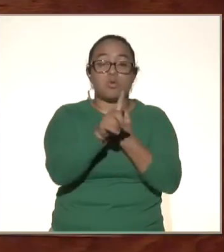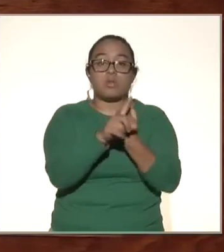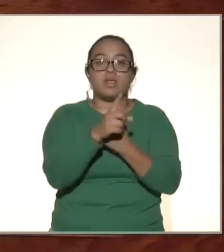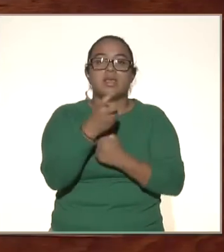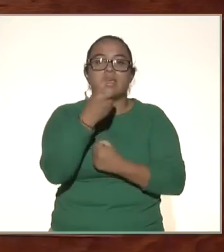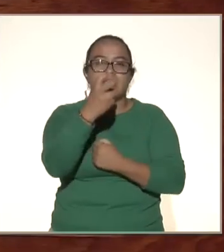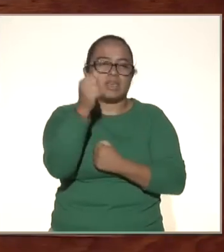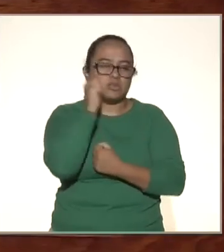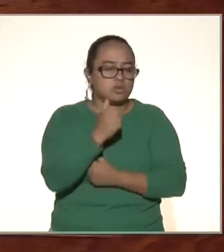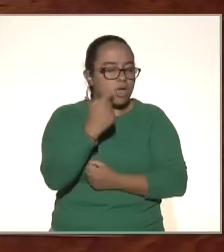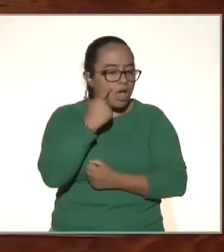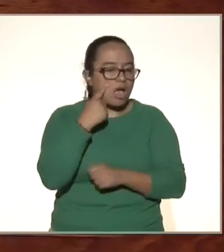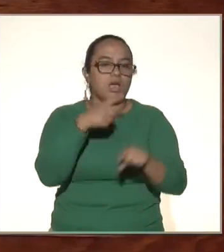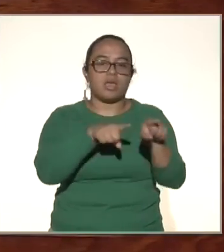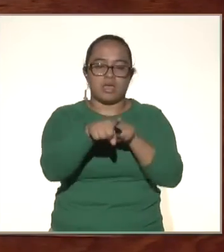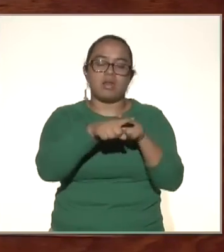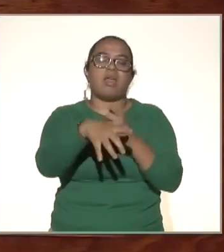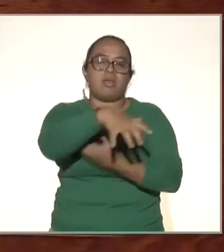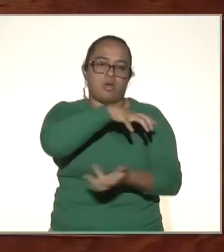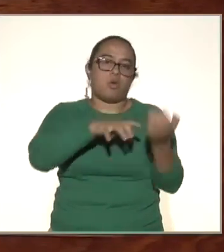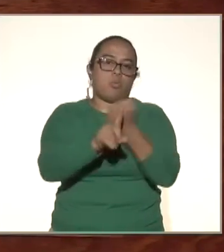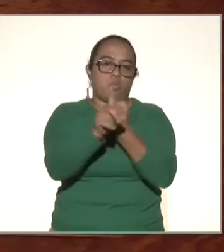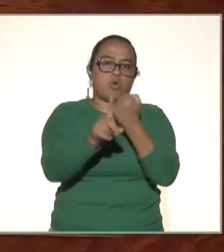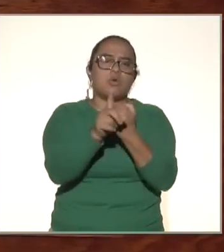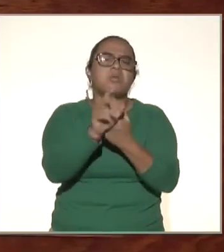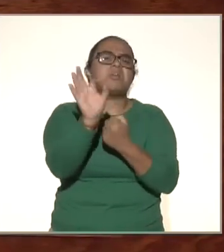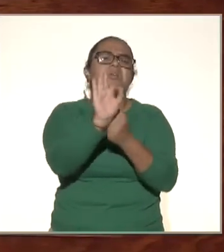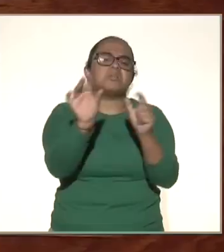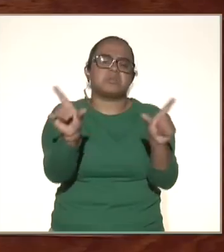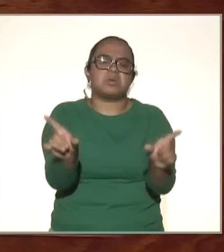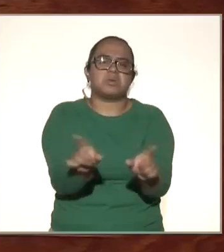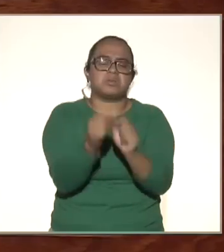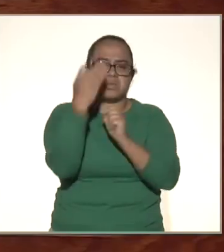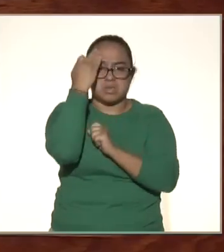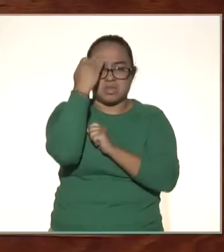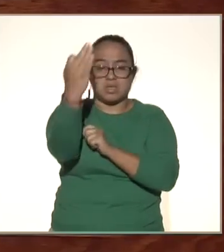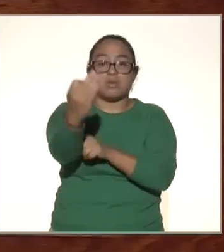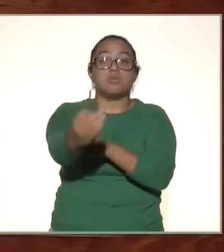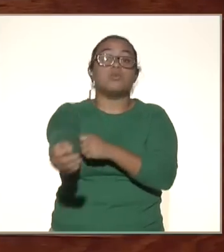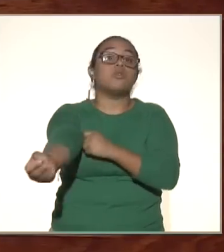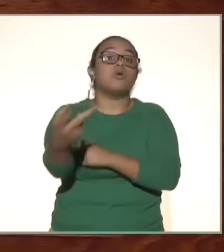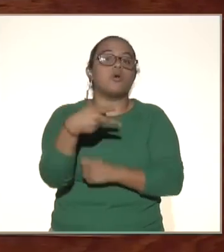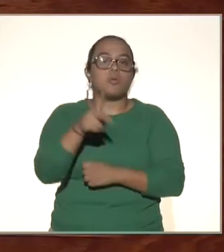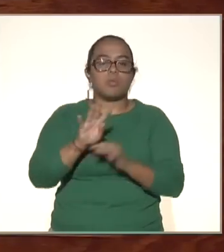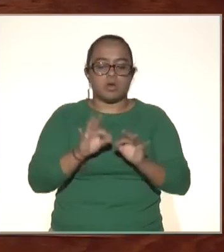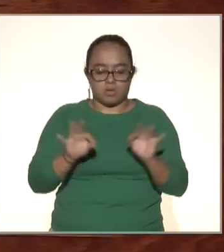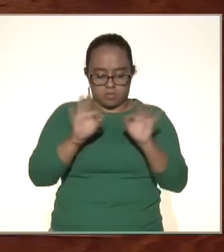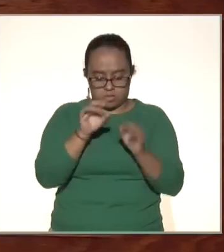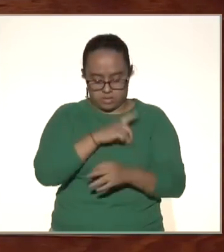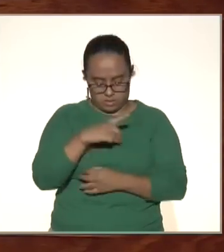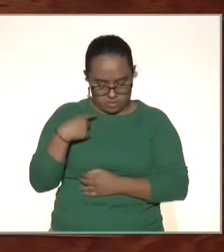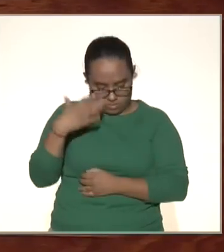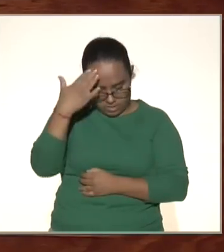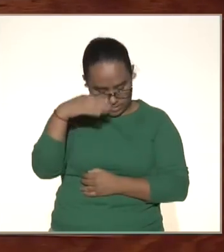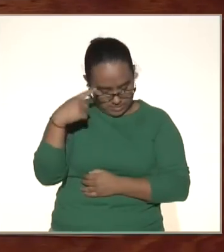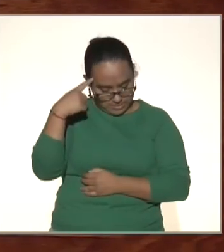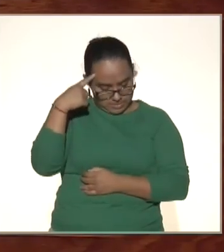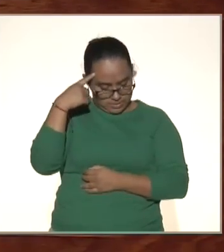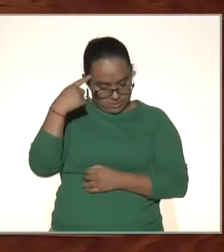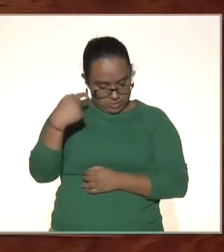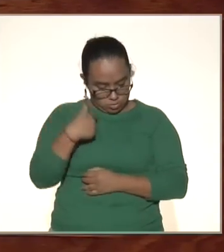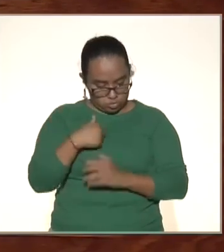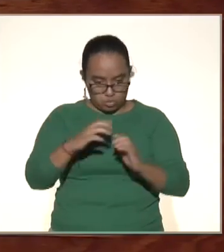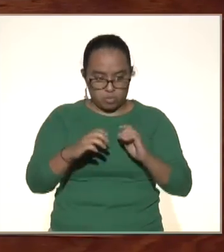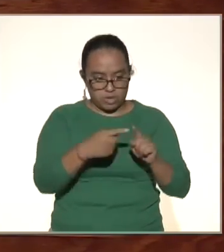los más habituales y que pueden ser breves. Lo importante es estar consciente y cuidadosos de los